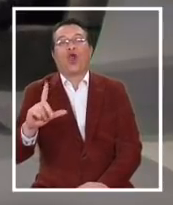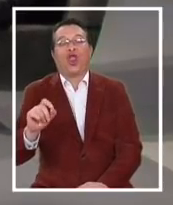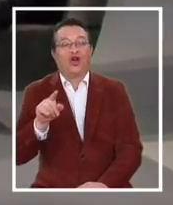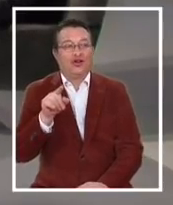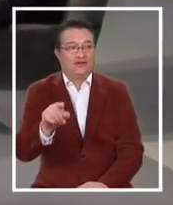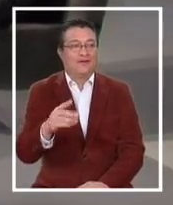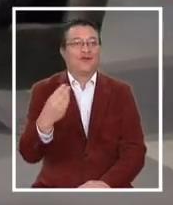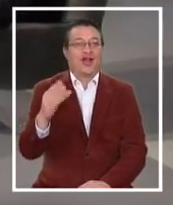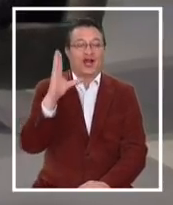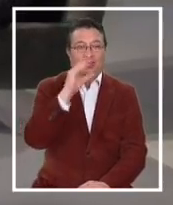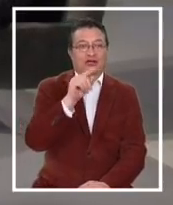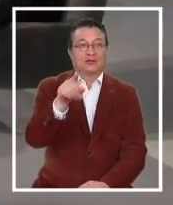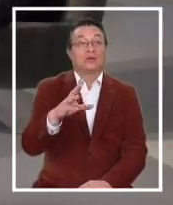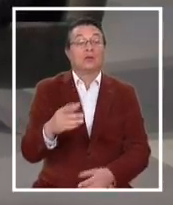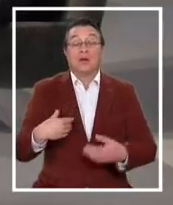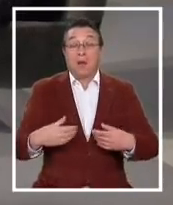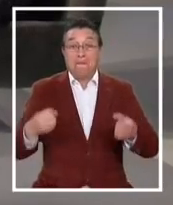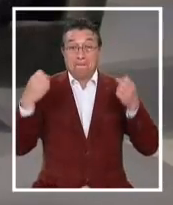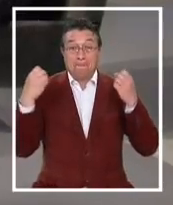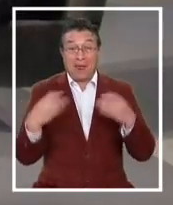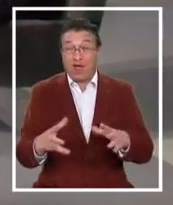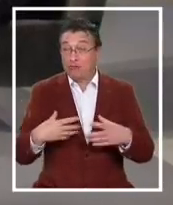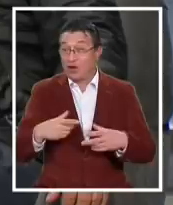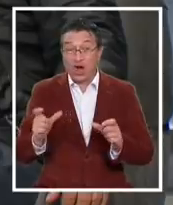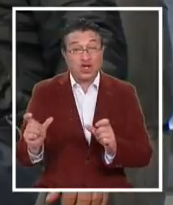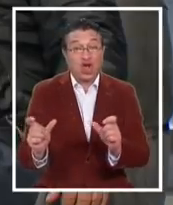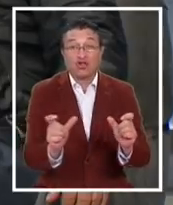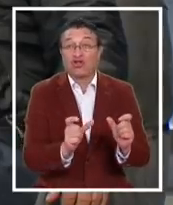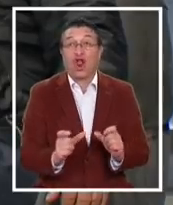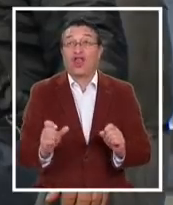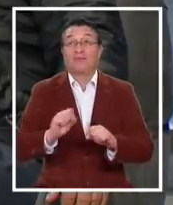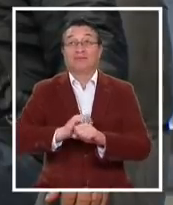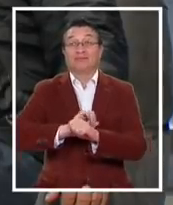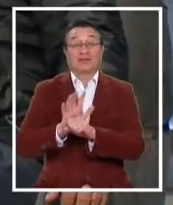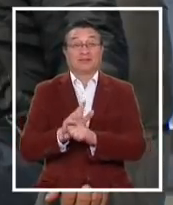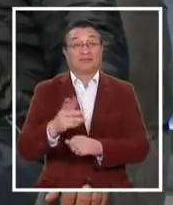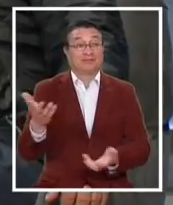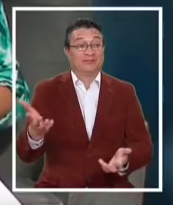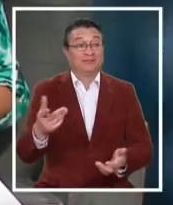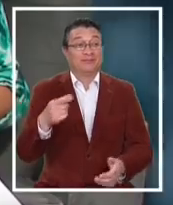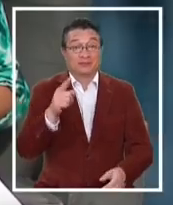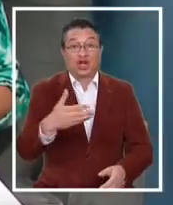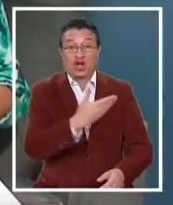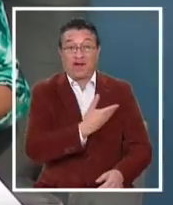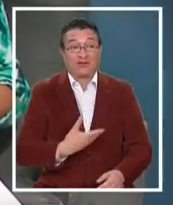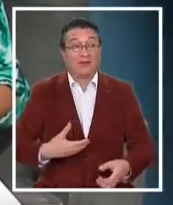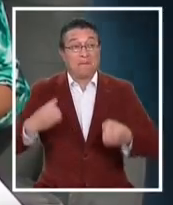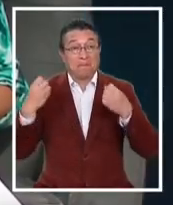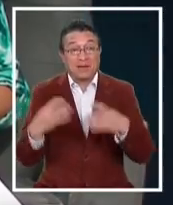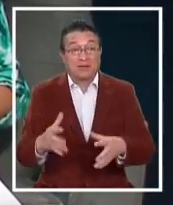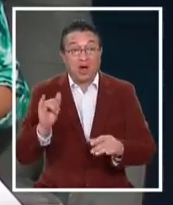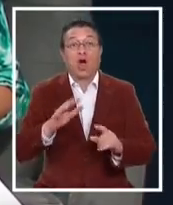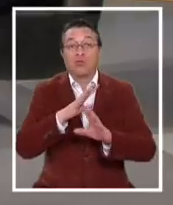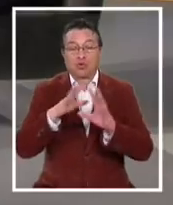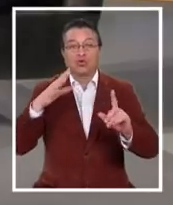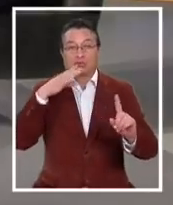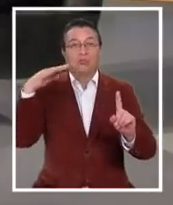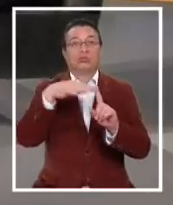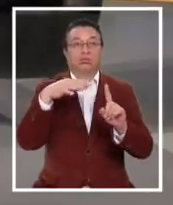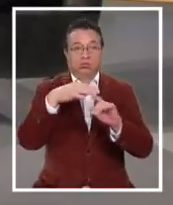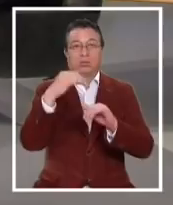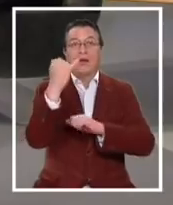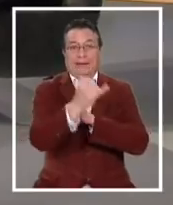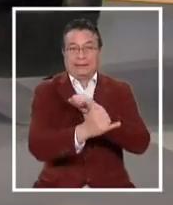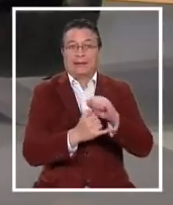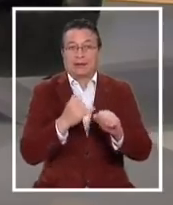noches. ¿Se perdió el control de la pandemia, Natalia? ¿El gobierno lo ha perdido? Ha habido muchas críticas de medios internacionales